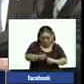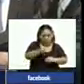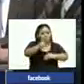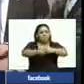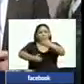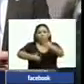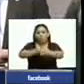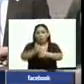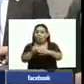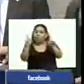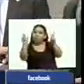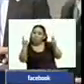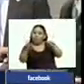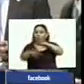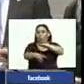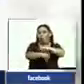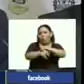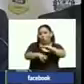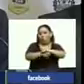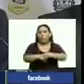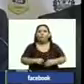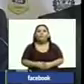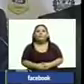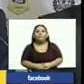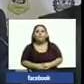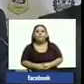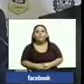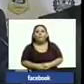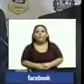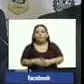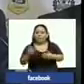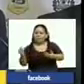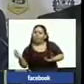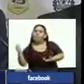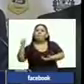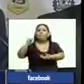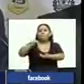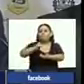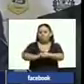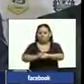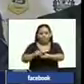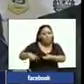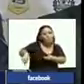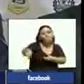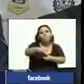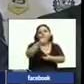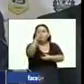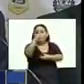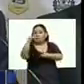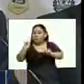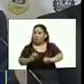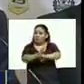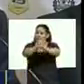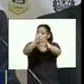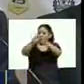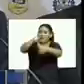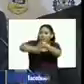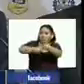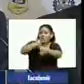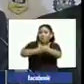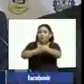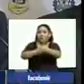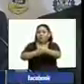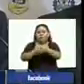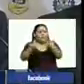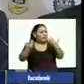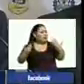vinculadas a delitos de corrupción. La voz unánime que ha levantado el país ha sido fuerte y clara. Todos